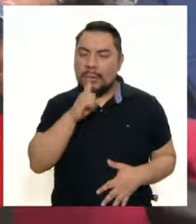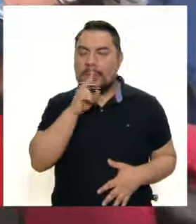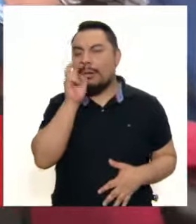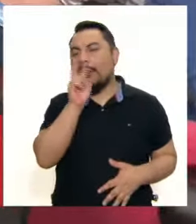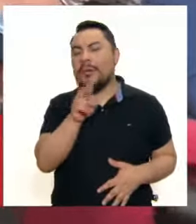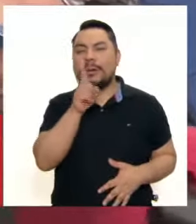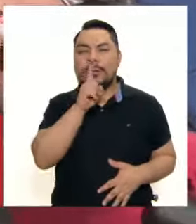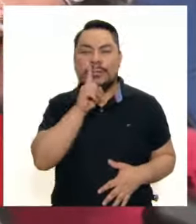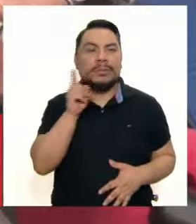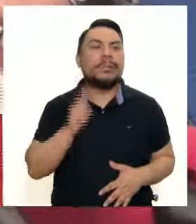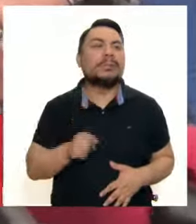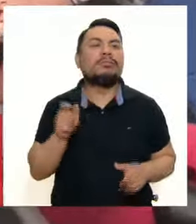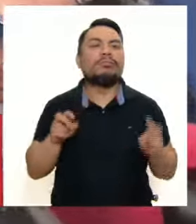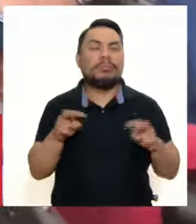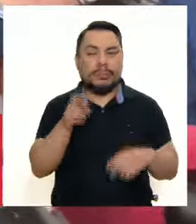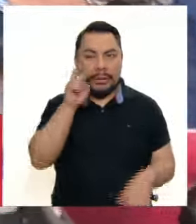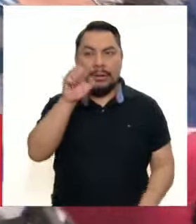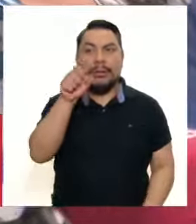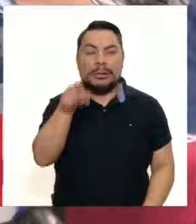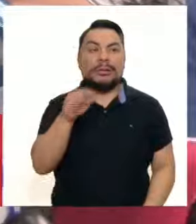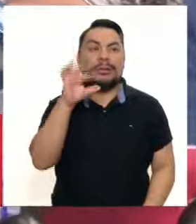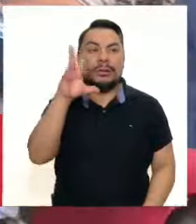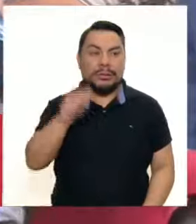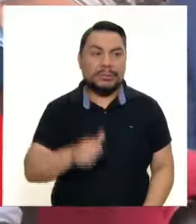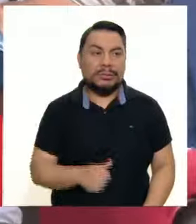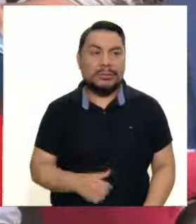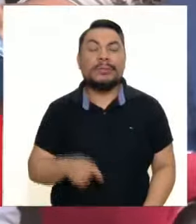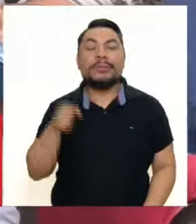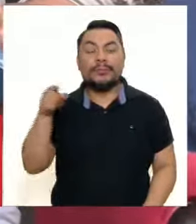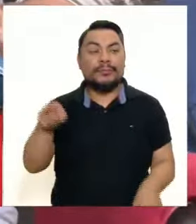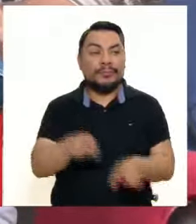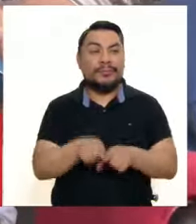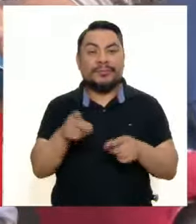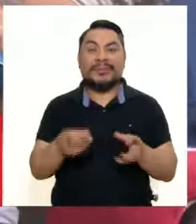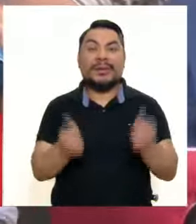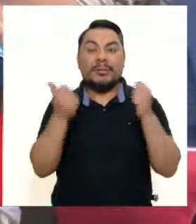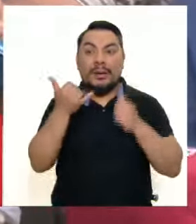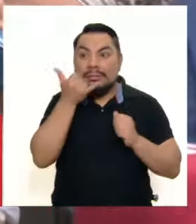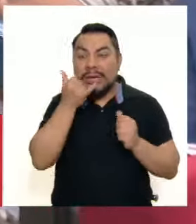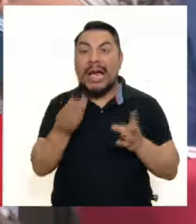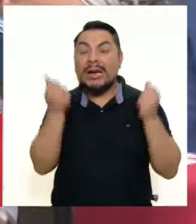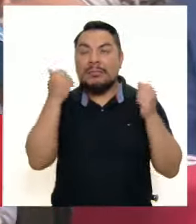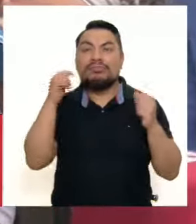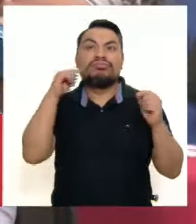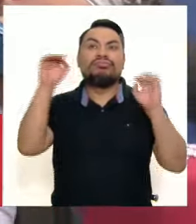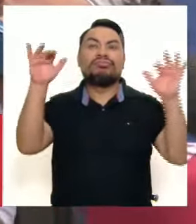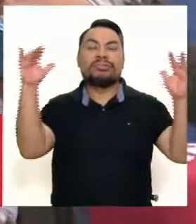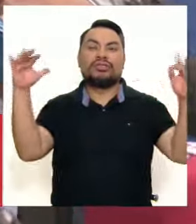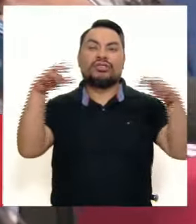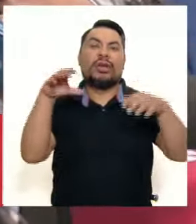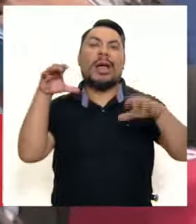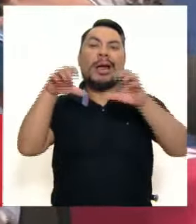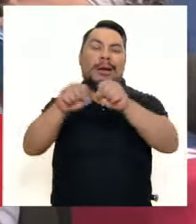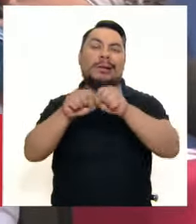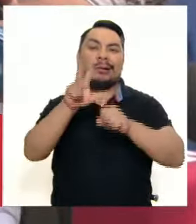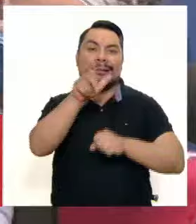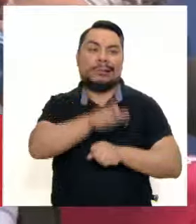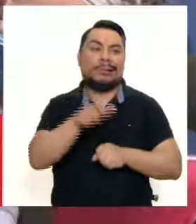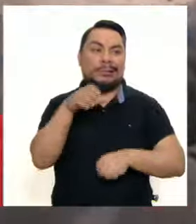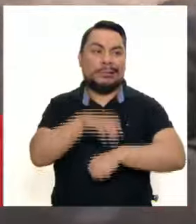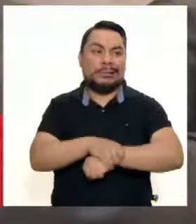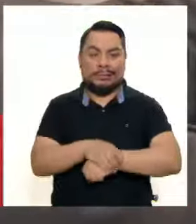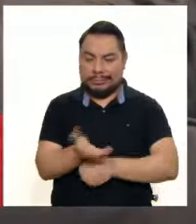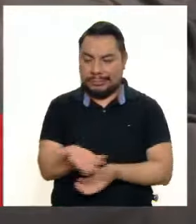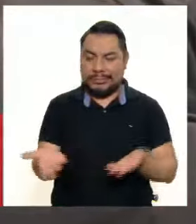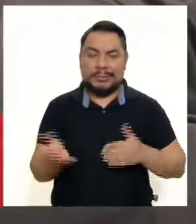está confundido en la población, se percata de los hechos. Y a través de una rápida acción logran capturar a estos tres que ahora los tenemos